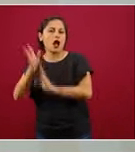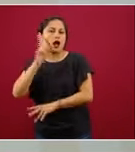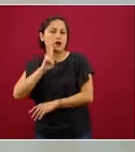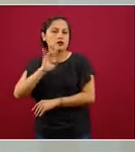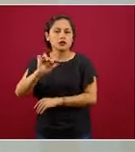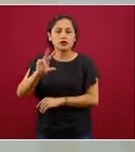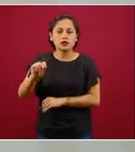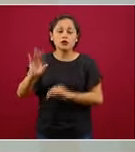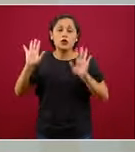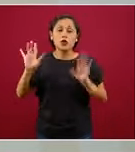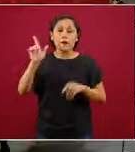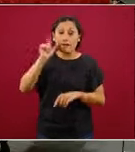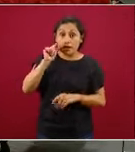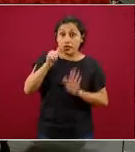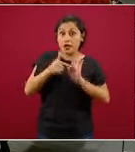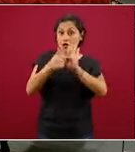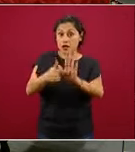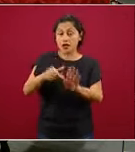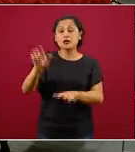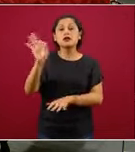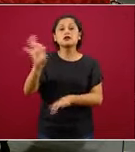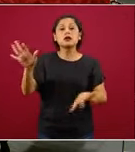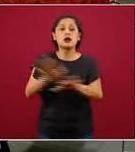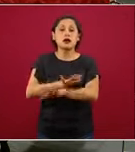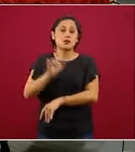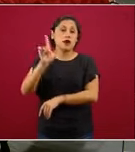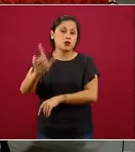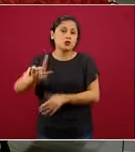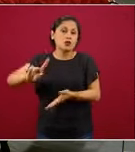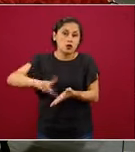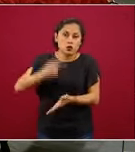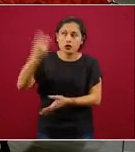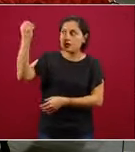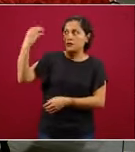lunes. Gracias. Por favor, la compañera.